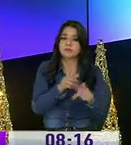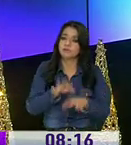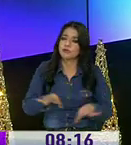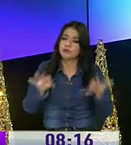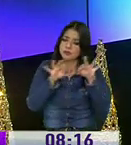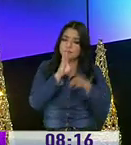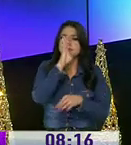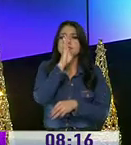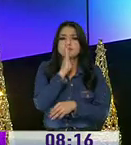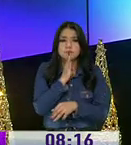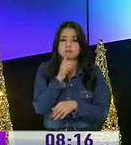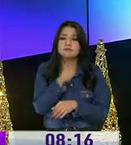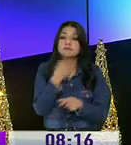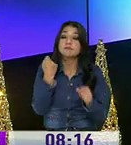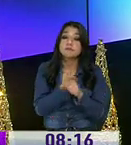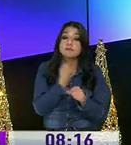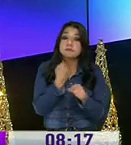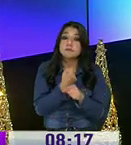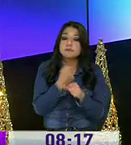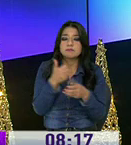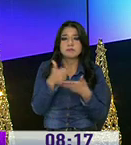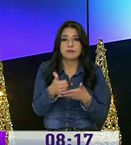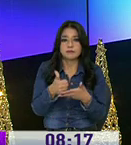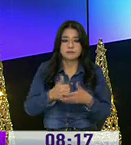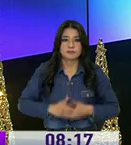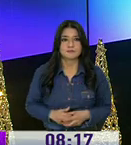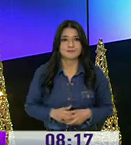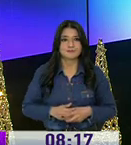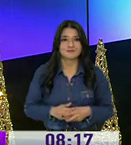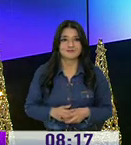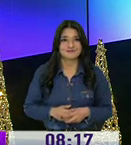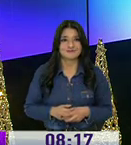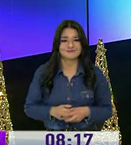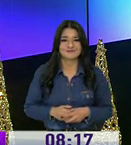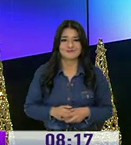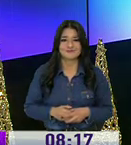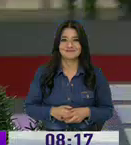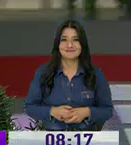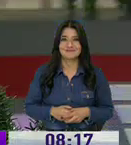poquito de paciencia, que estos son trabajos en bien de la ciudad. Vamos con más información.